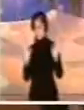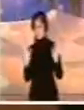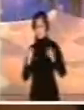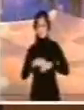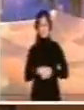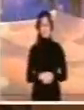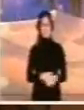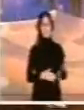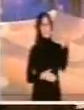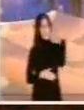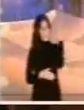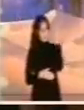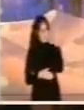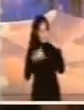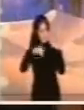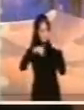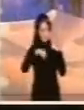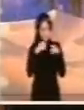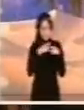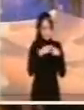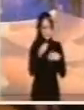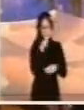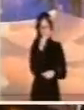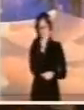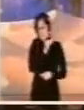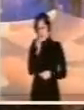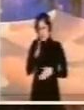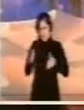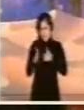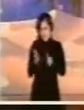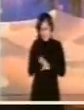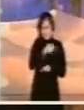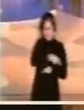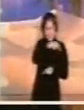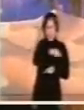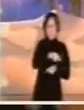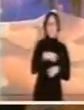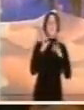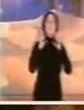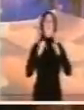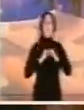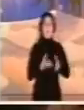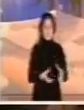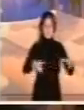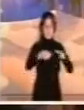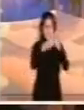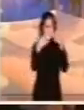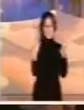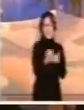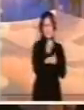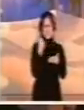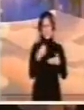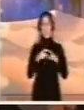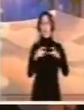¡Venga por aquí, que tengo la mejor mercancía este lado del río Jordán! Ollas, vasijas, lo que usted quiera y más, al mito vals de Santa